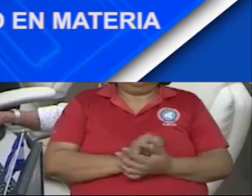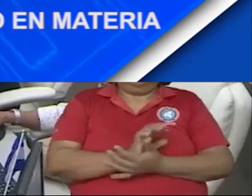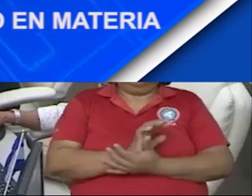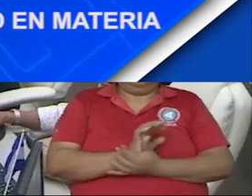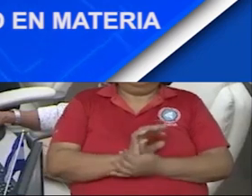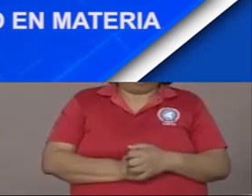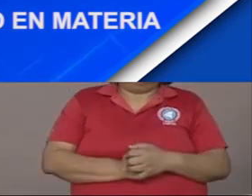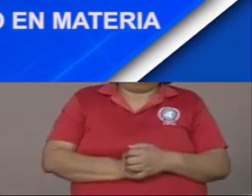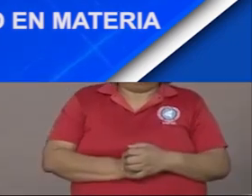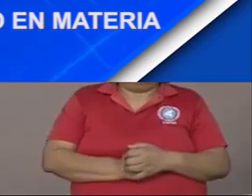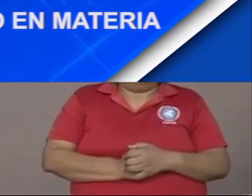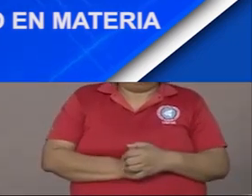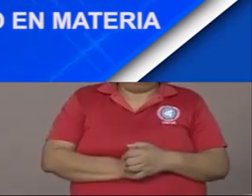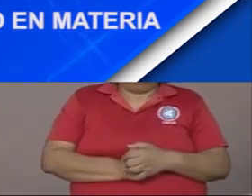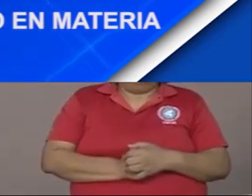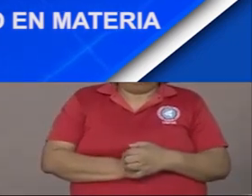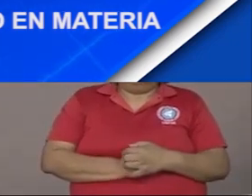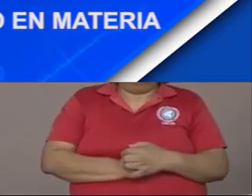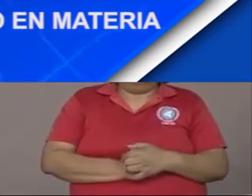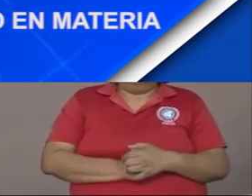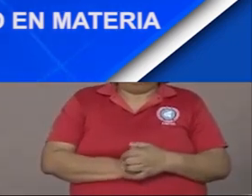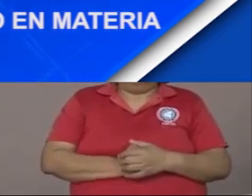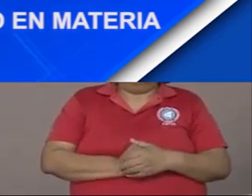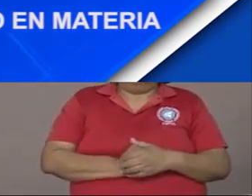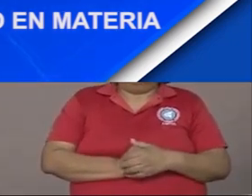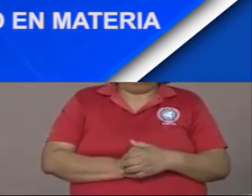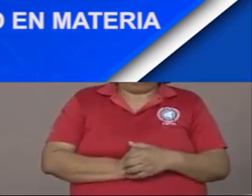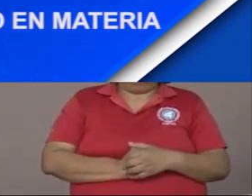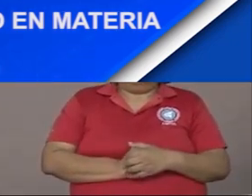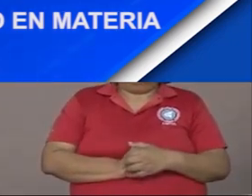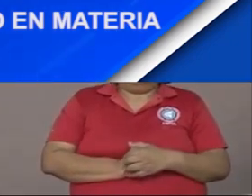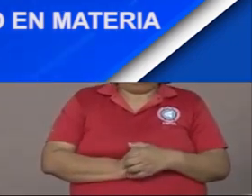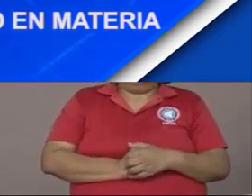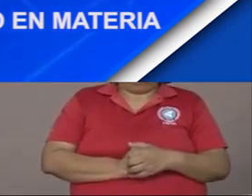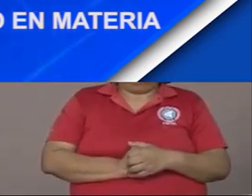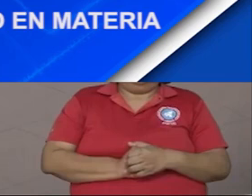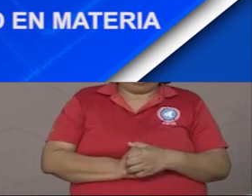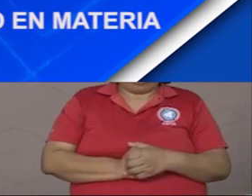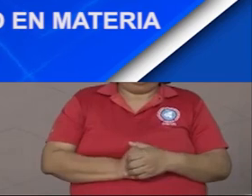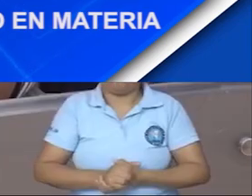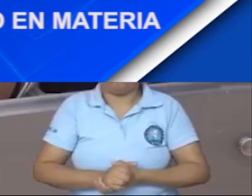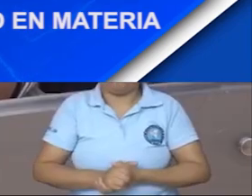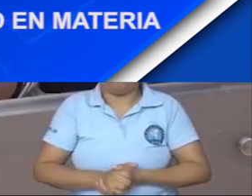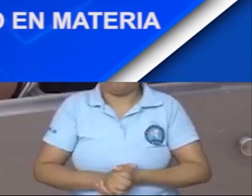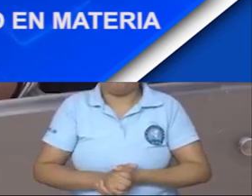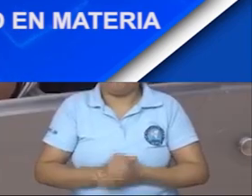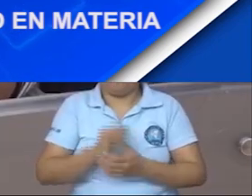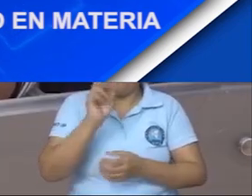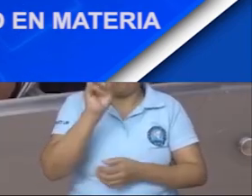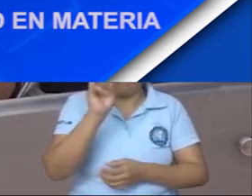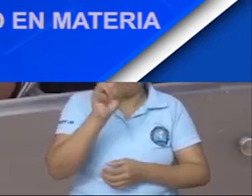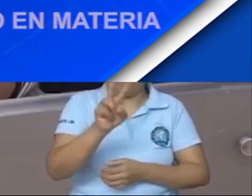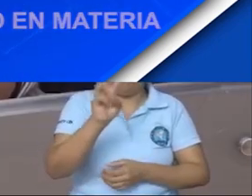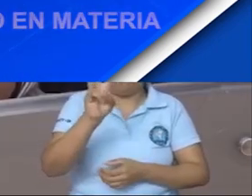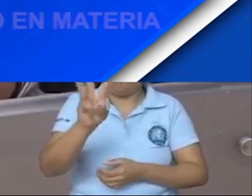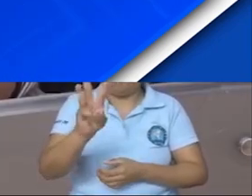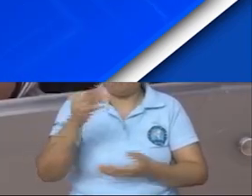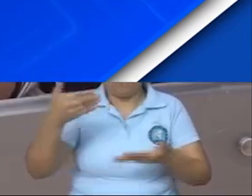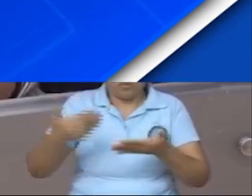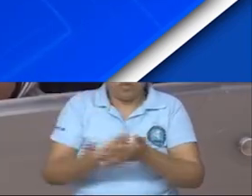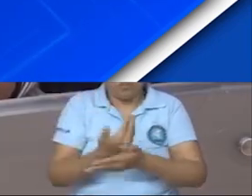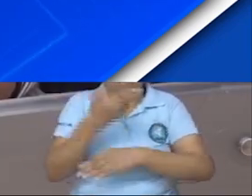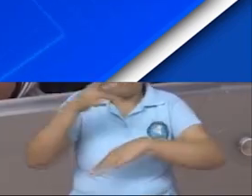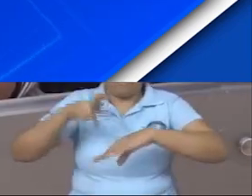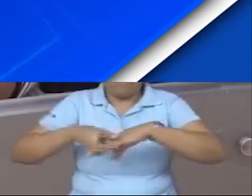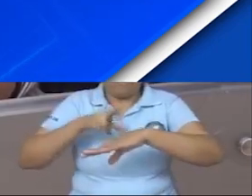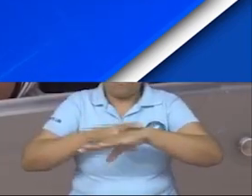y normas consolidadas exclusivas sobre la materia del medio ambiente. Las 23 nuevas